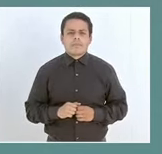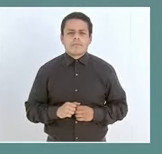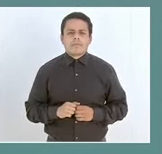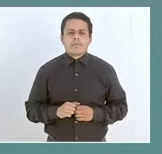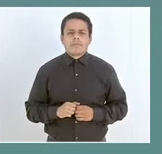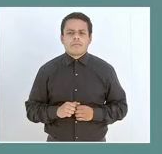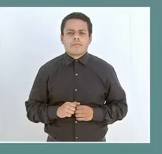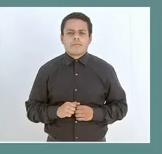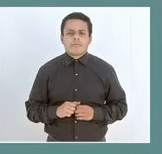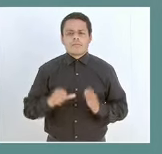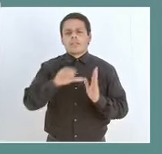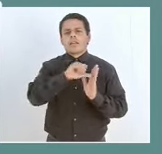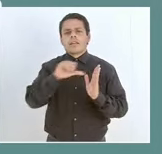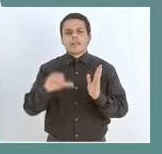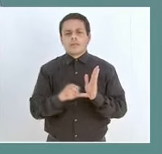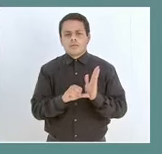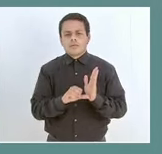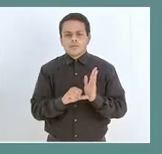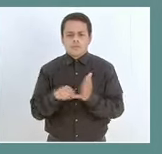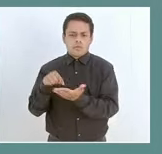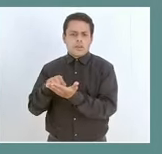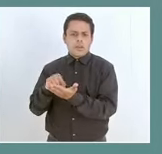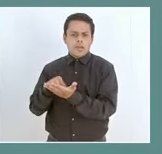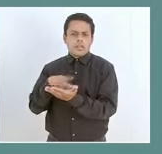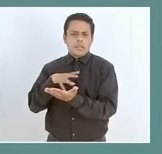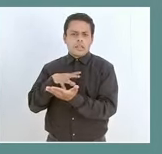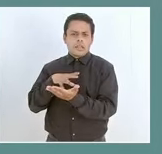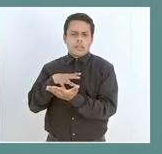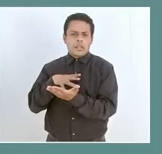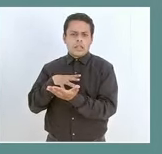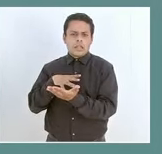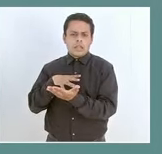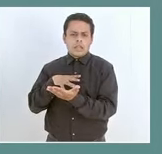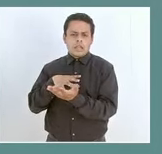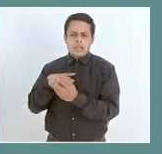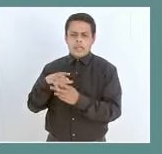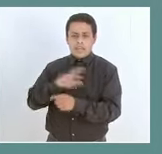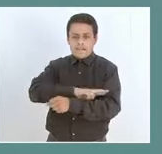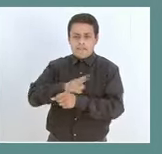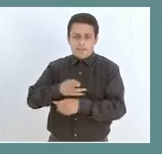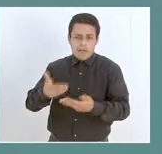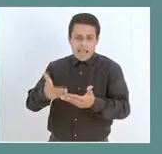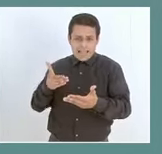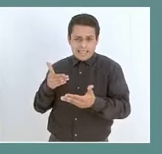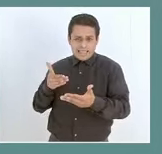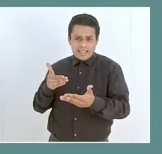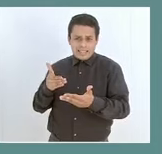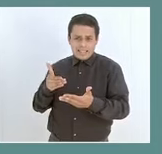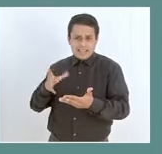y los artículos vigentes hasta antes de la reforma